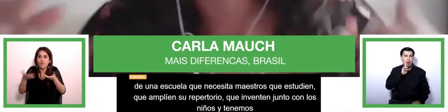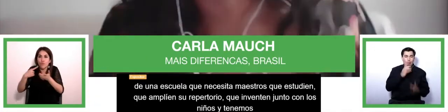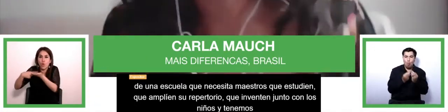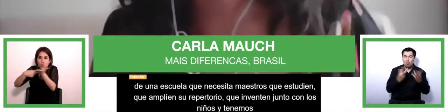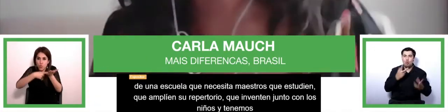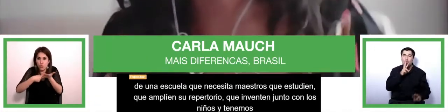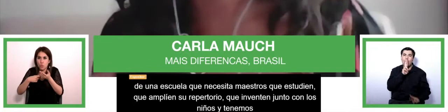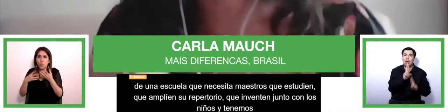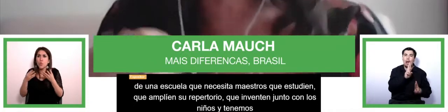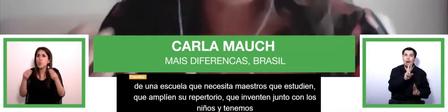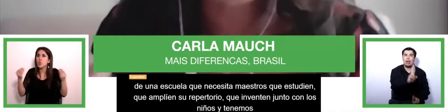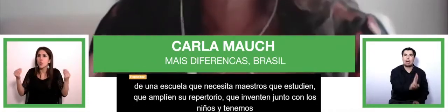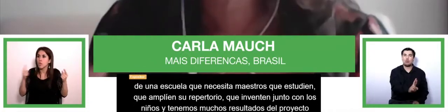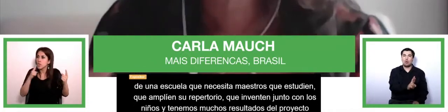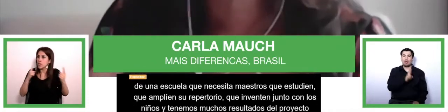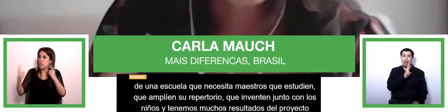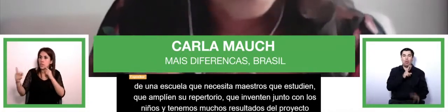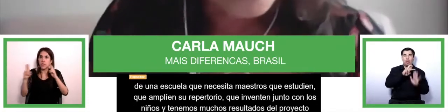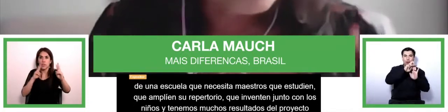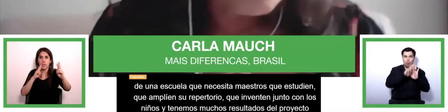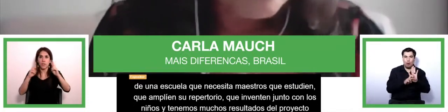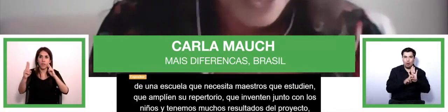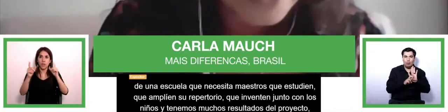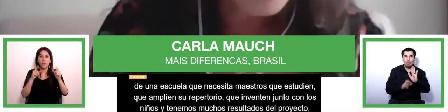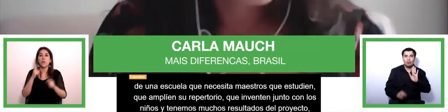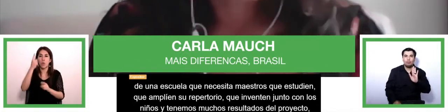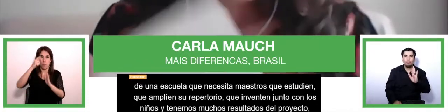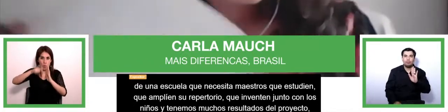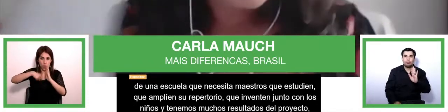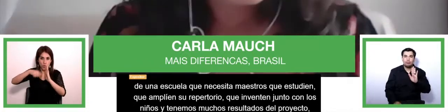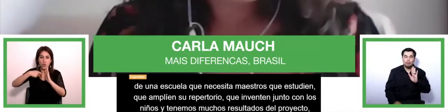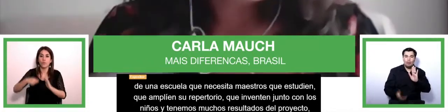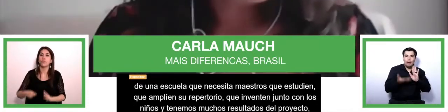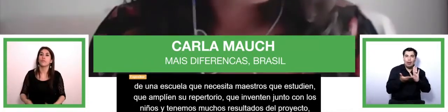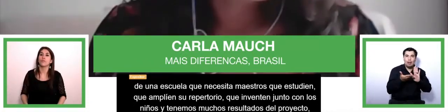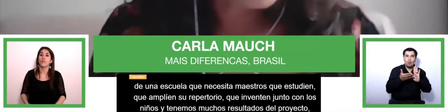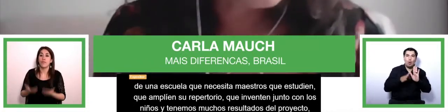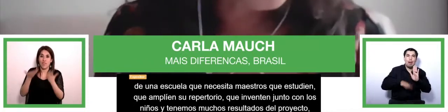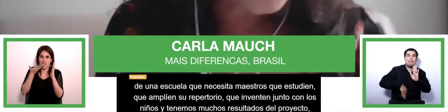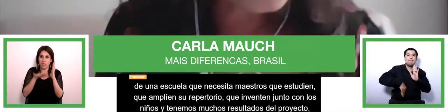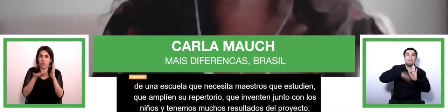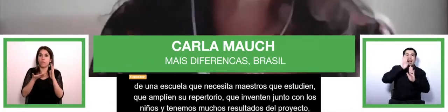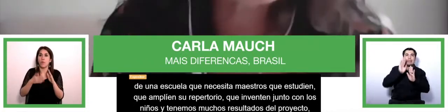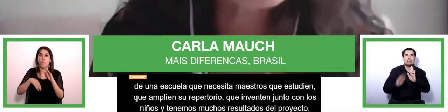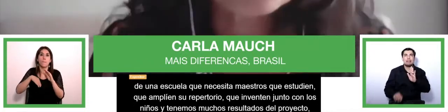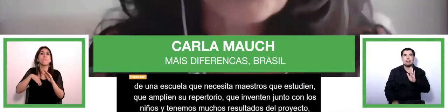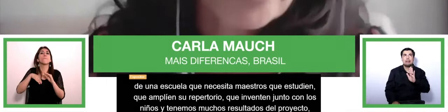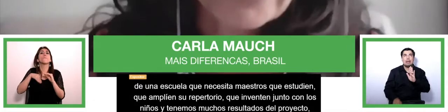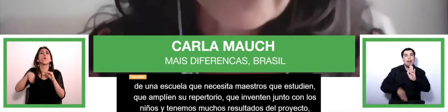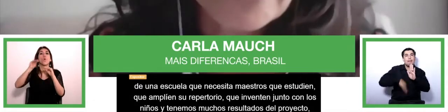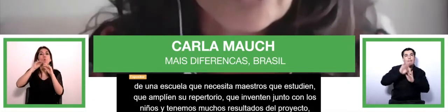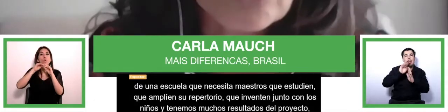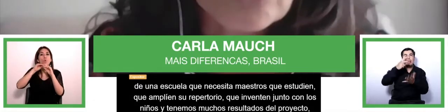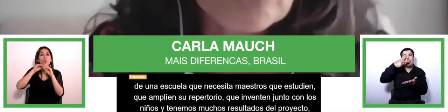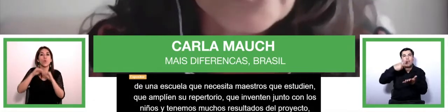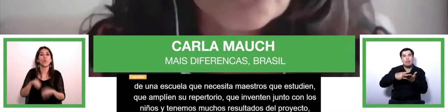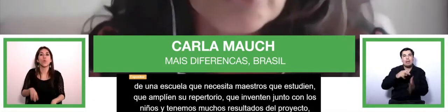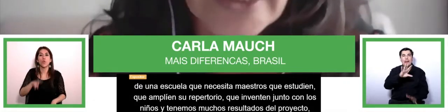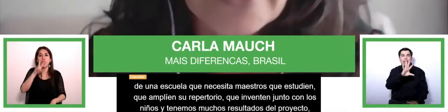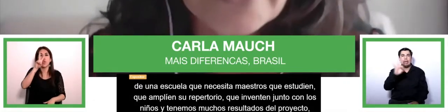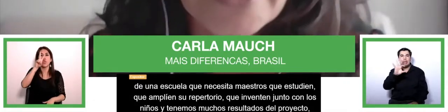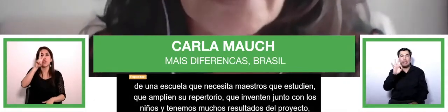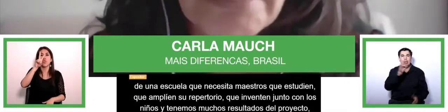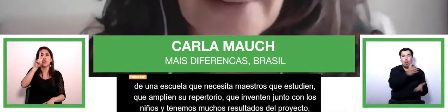proyecto está en más de pienso que de más de